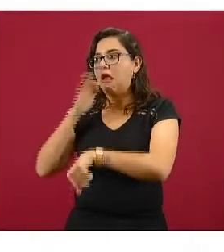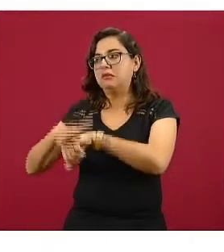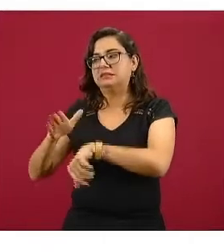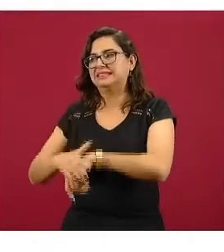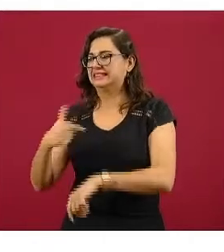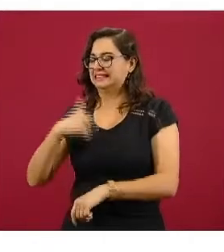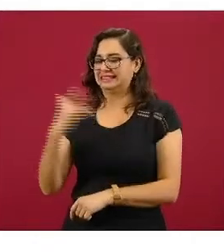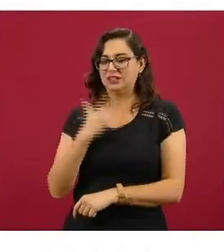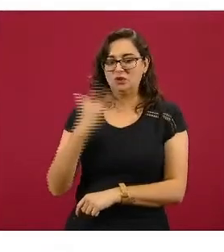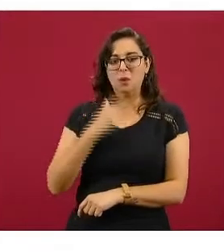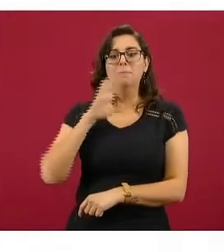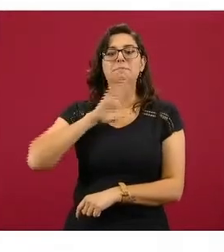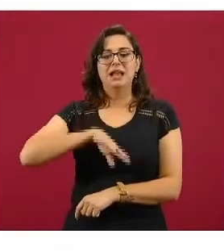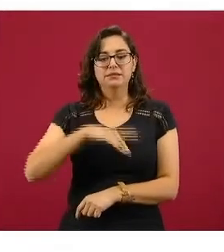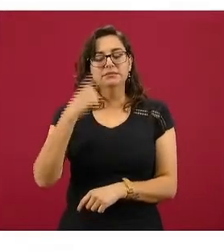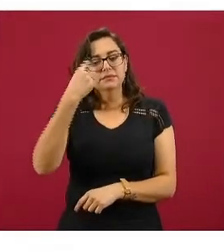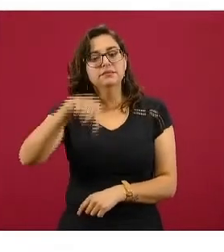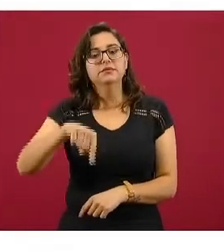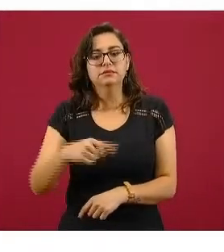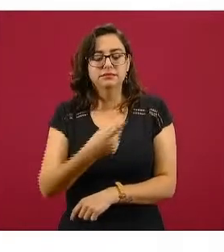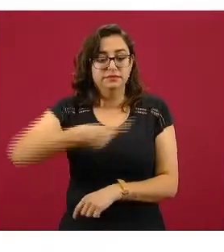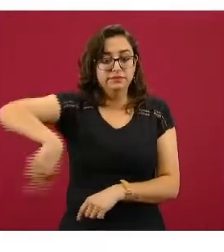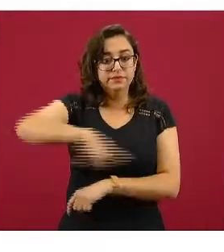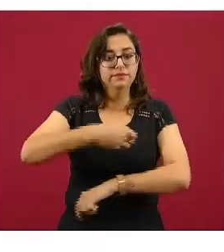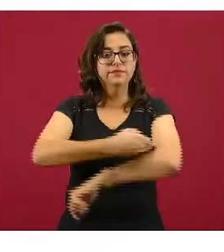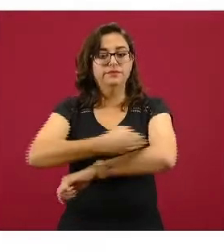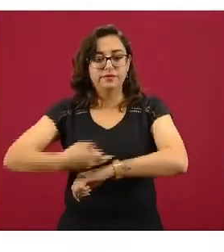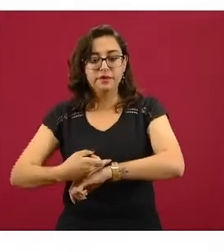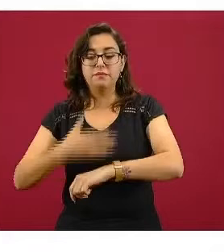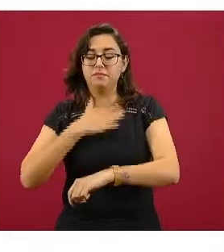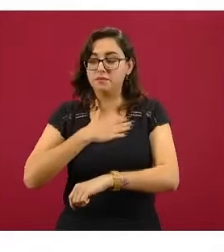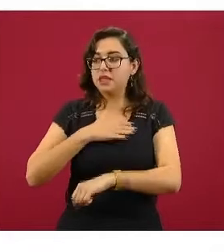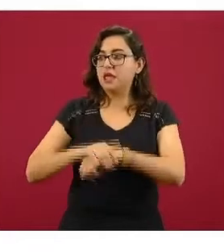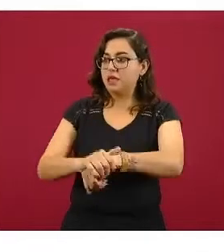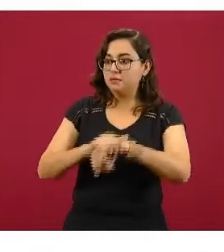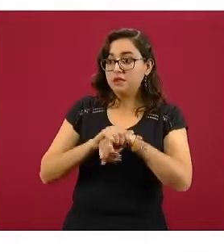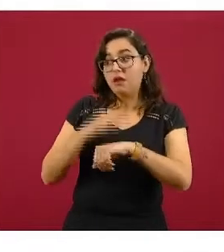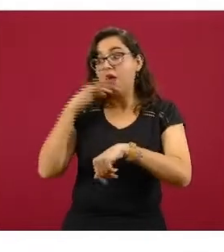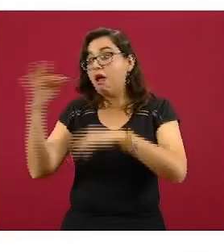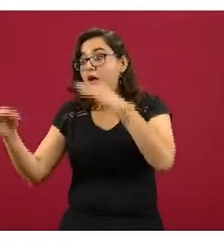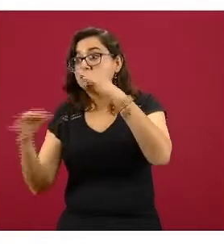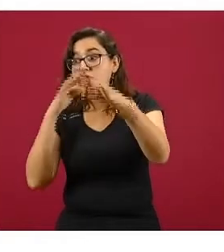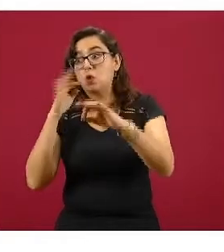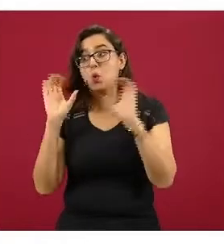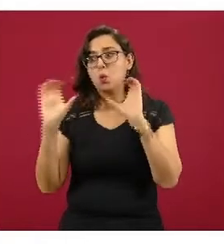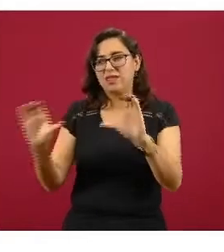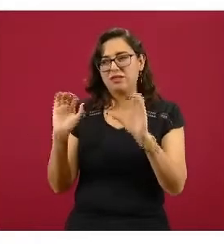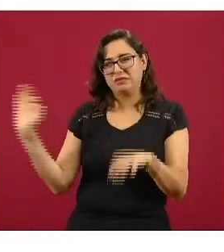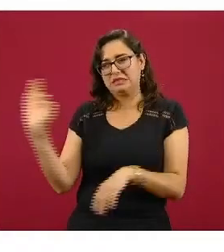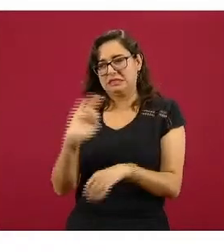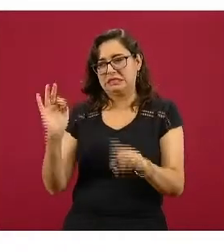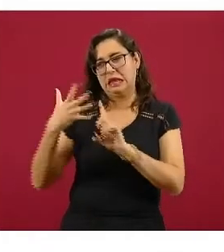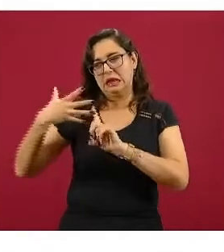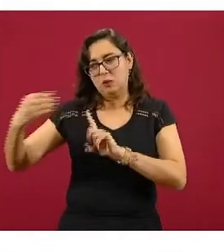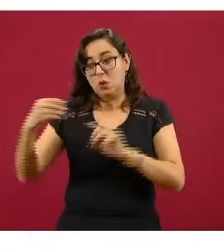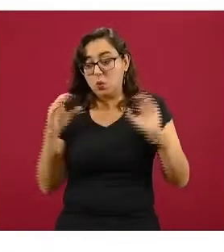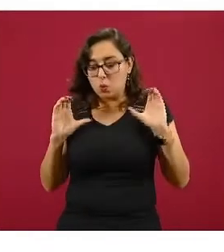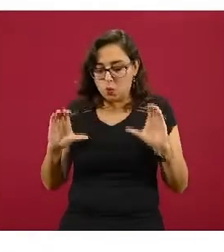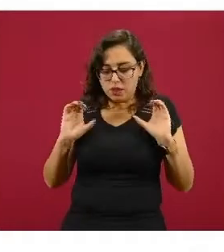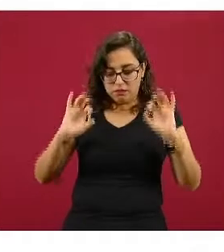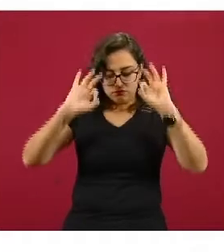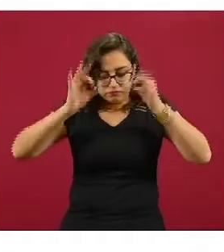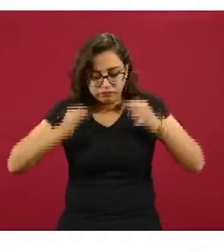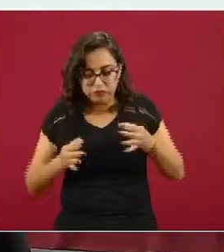contacto. ¿Para qué? Para que estas familias, mis familiares, mis amigos, estén pendientes de su salud y